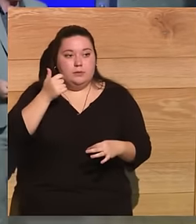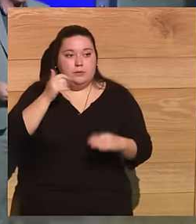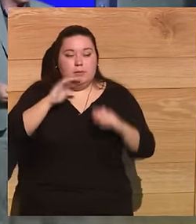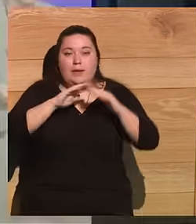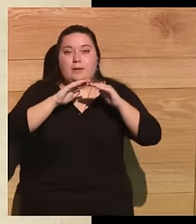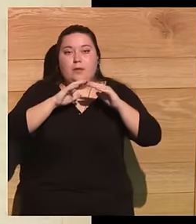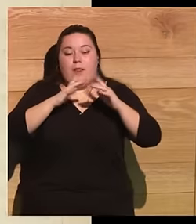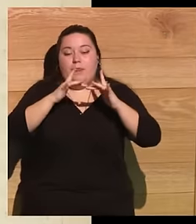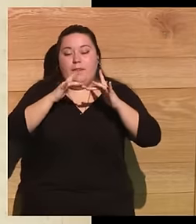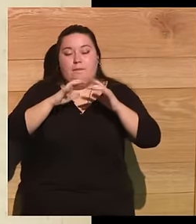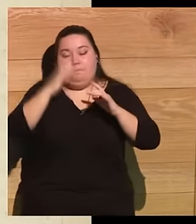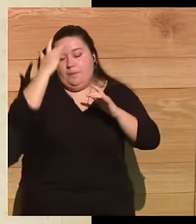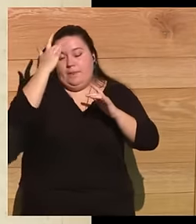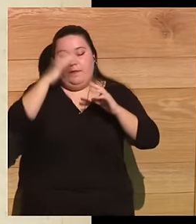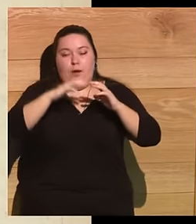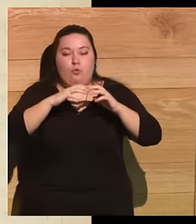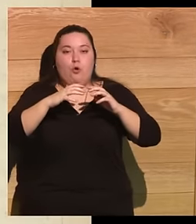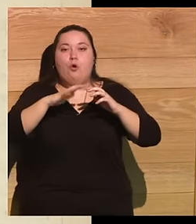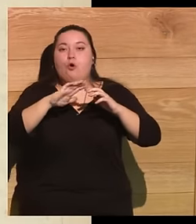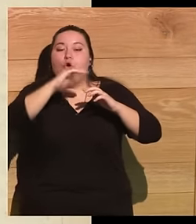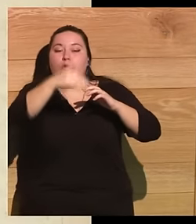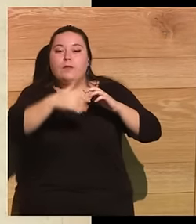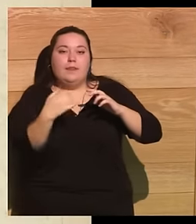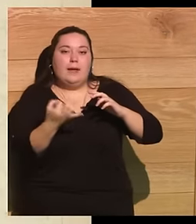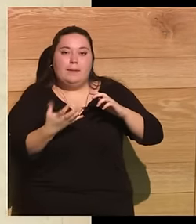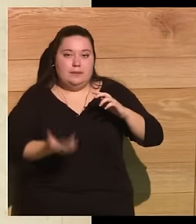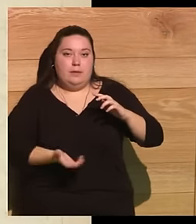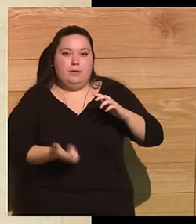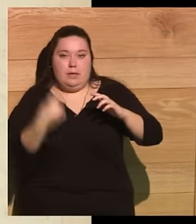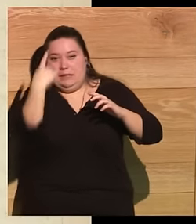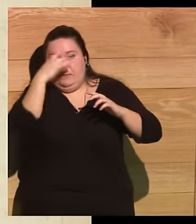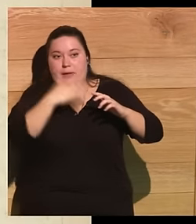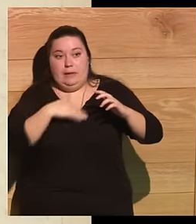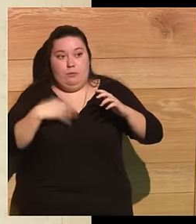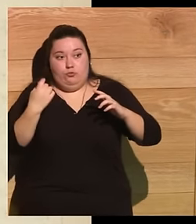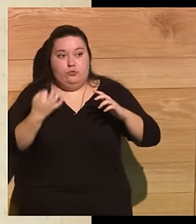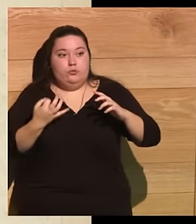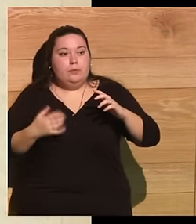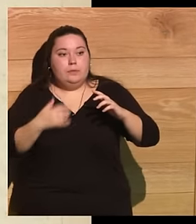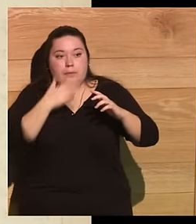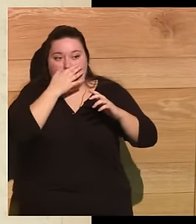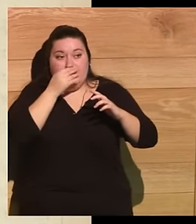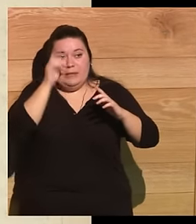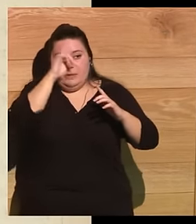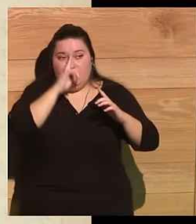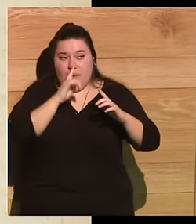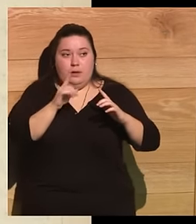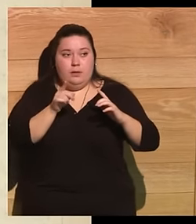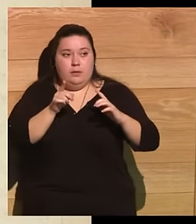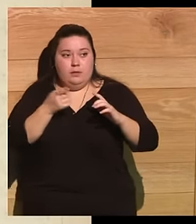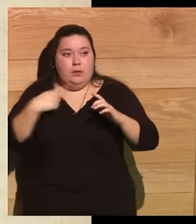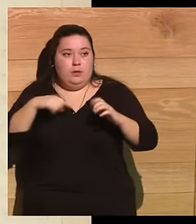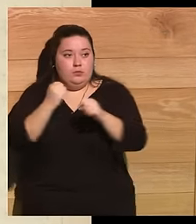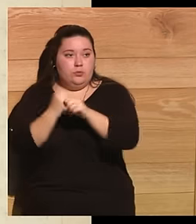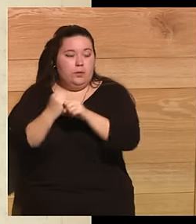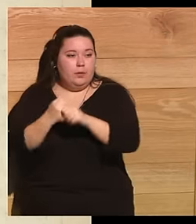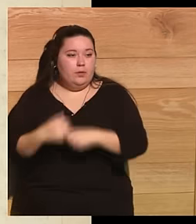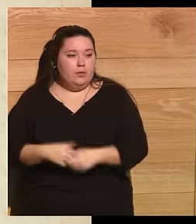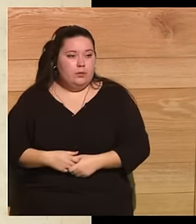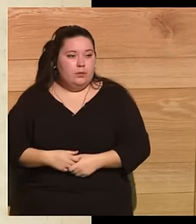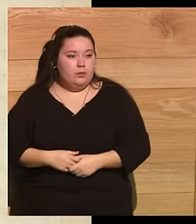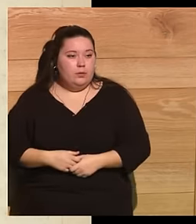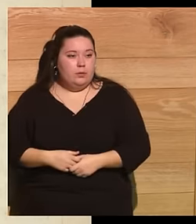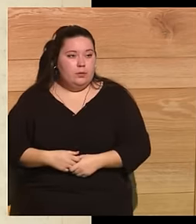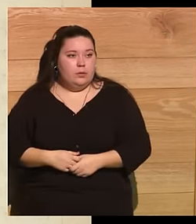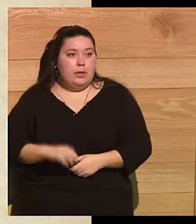cerebral. Esta es una de las imágenes más preciosas que podemos ver, del que viene el trabajo de Vesalio. Y es de